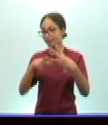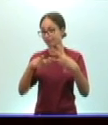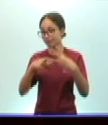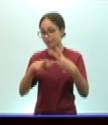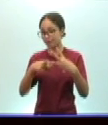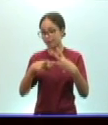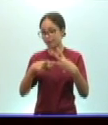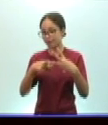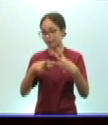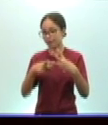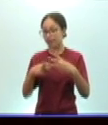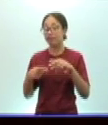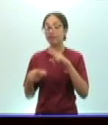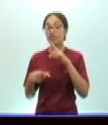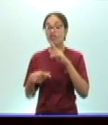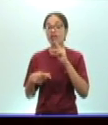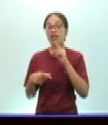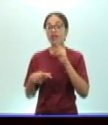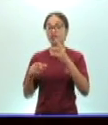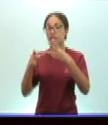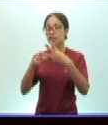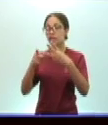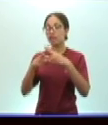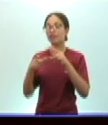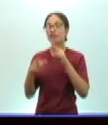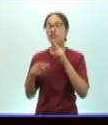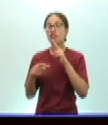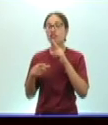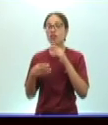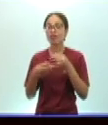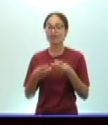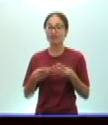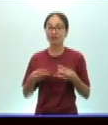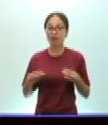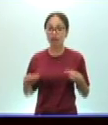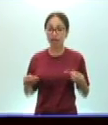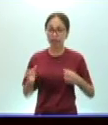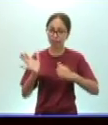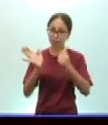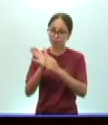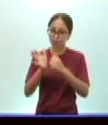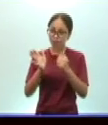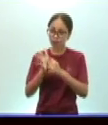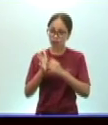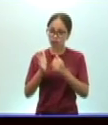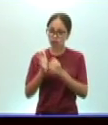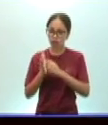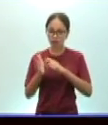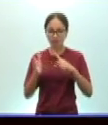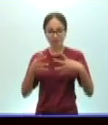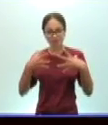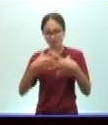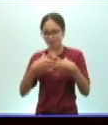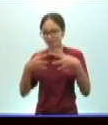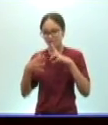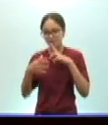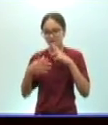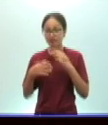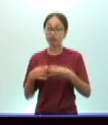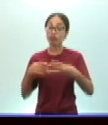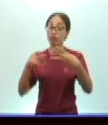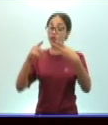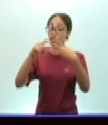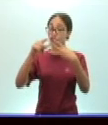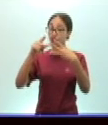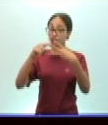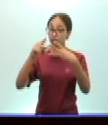arena. Observen que el agua y la arena es un sólido prácticamente insoluble. Sin embargo, en el agua y la tiza